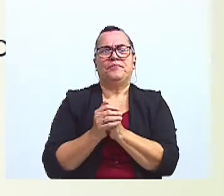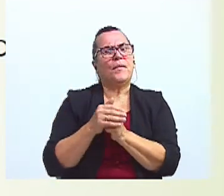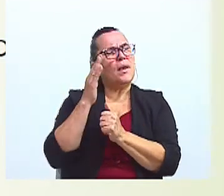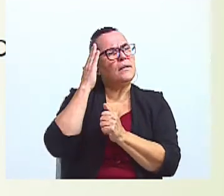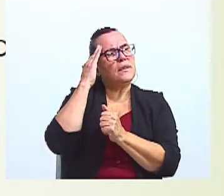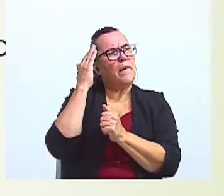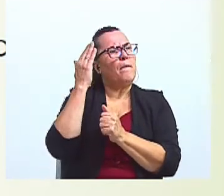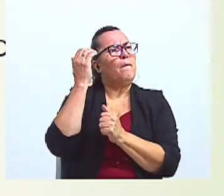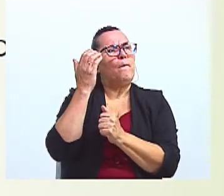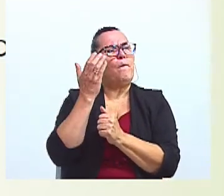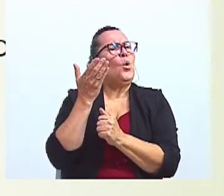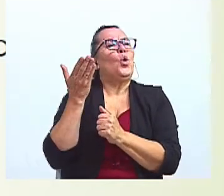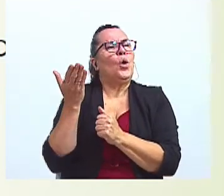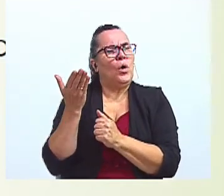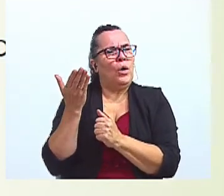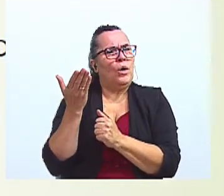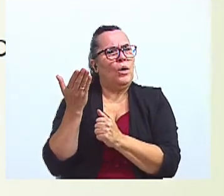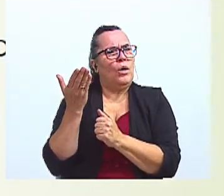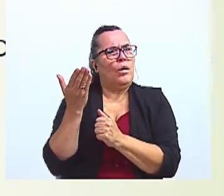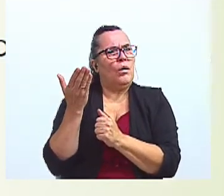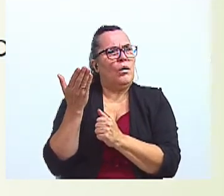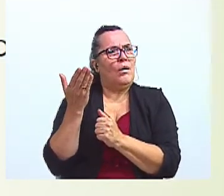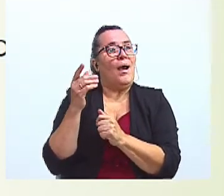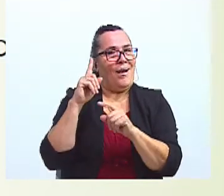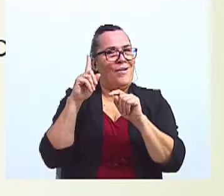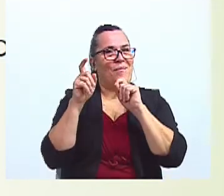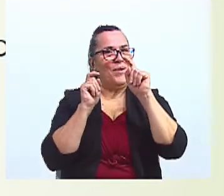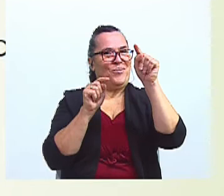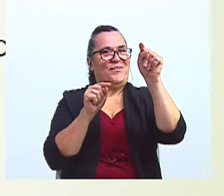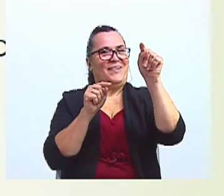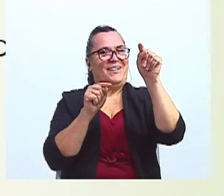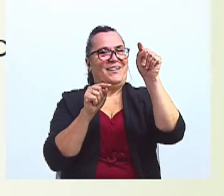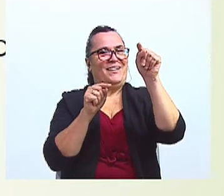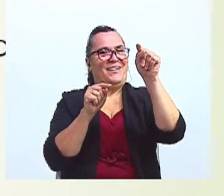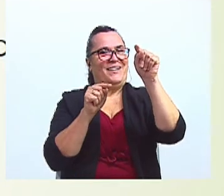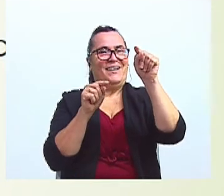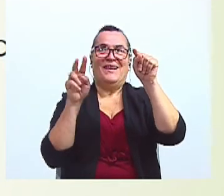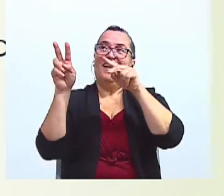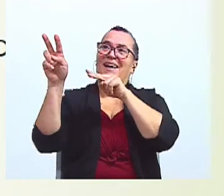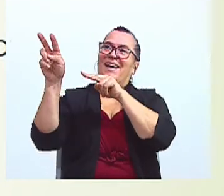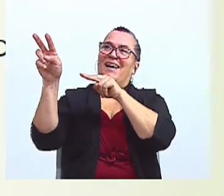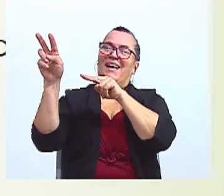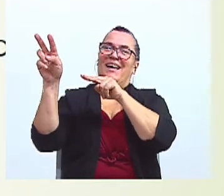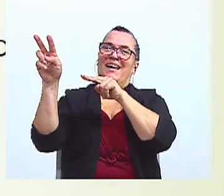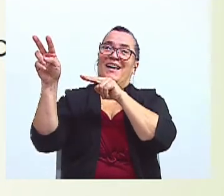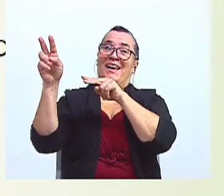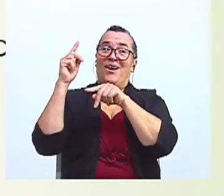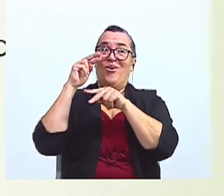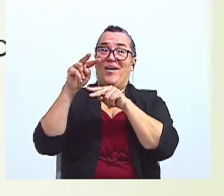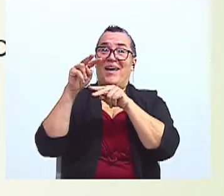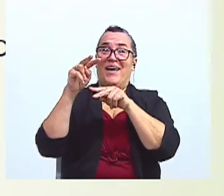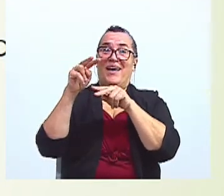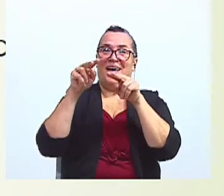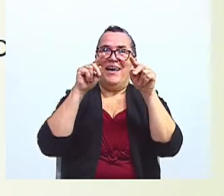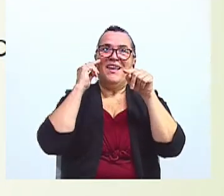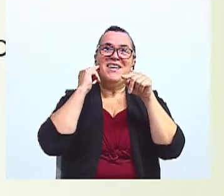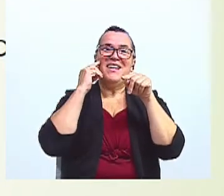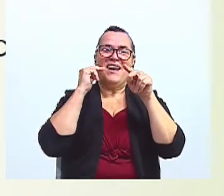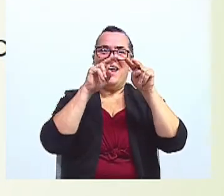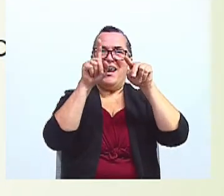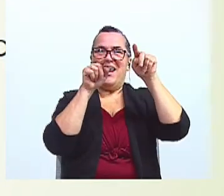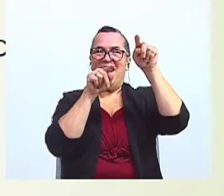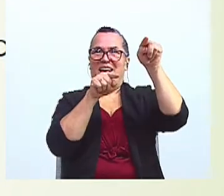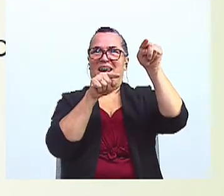¿Saben por qué? Esta es una pregunta. Incluso está entre signos de interrogación.